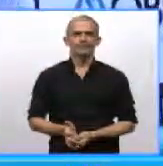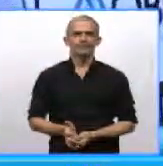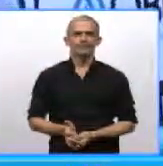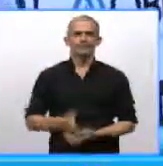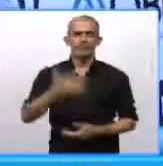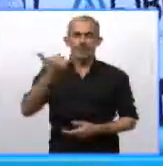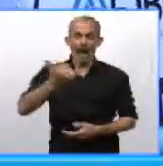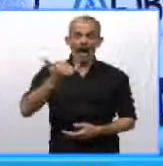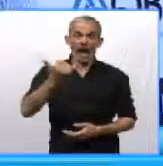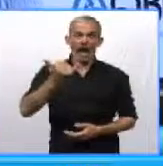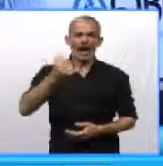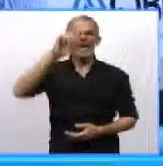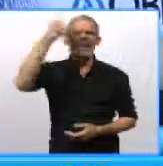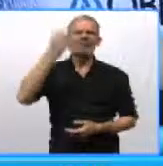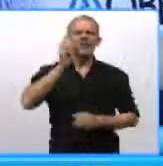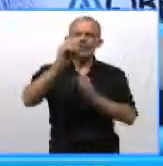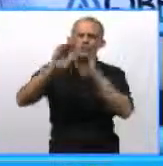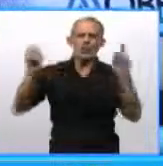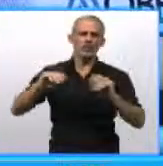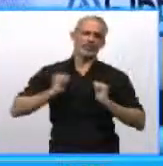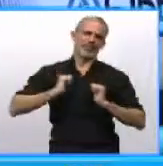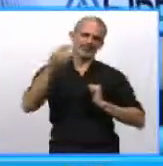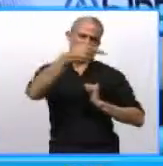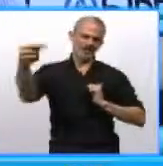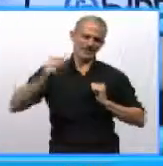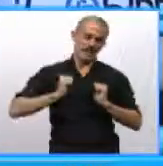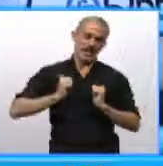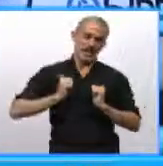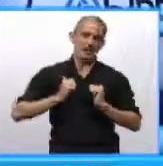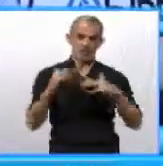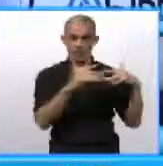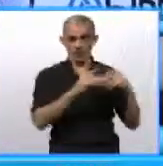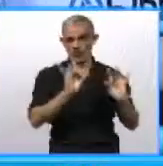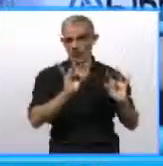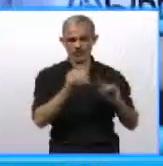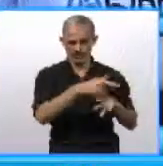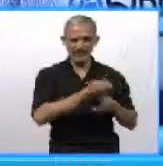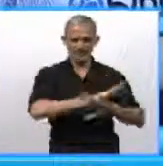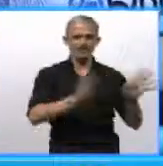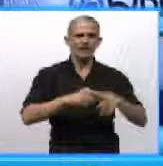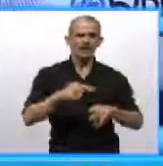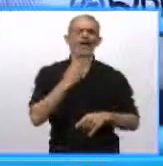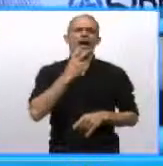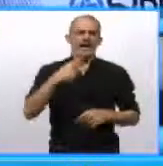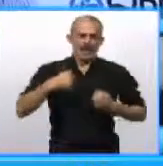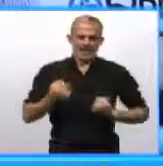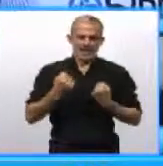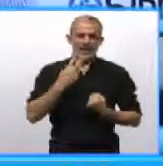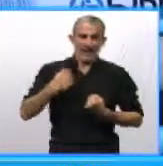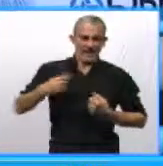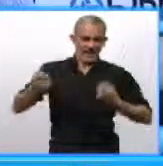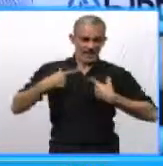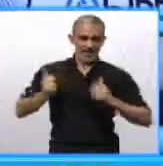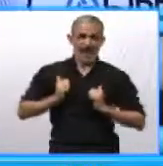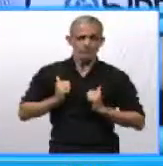tuvimos una, después del Nacional de Clubes, una semana de descanso, que fue un torneo duro, así que creo que sirvió para juntar pilas y para un